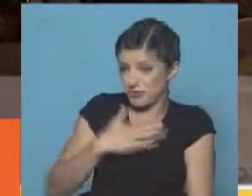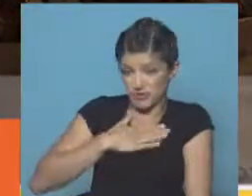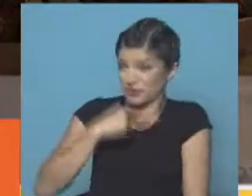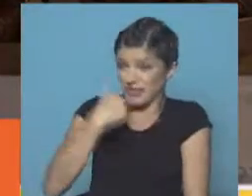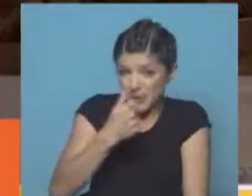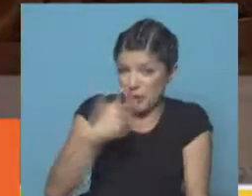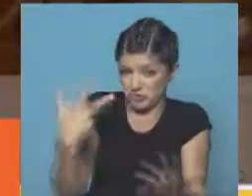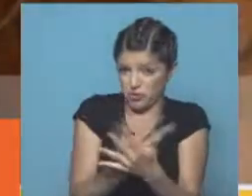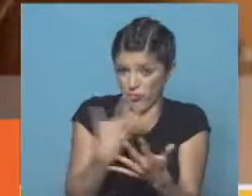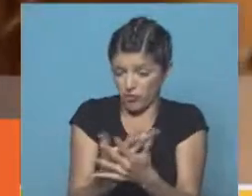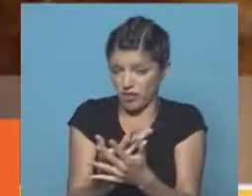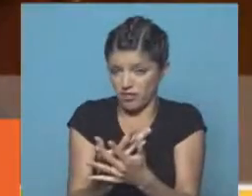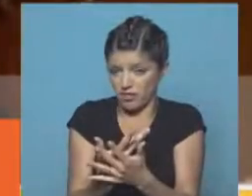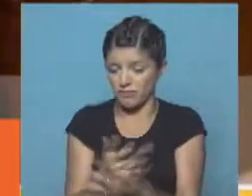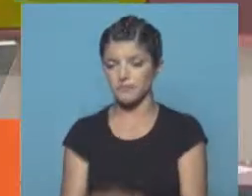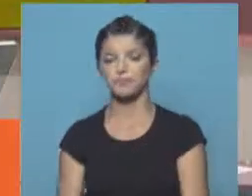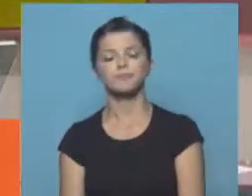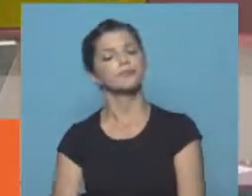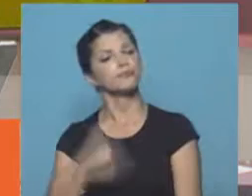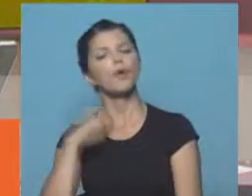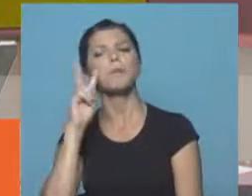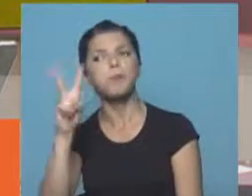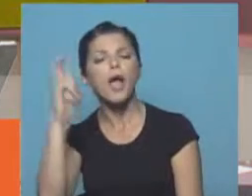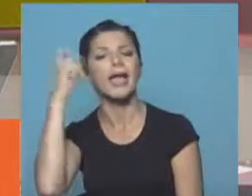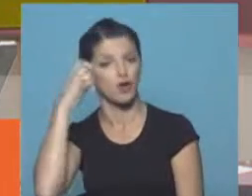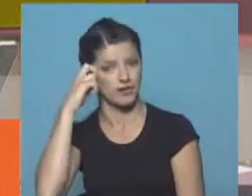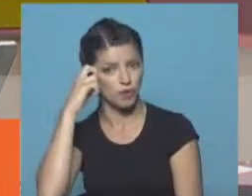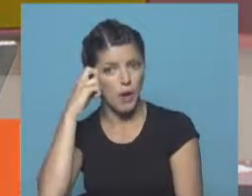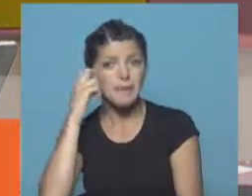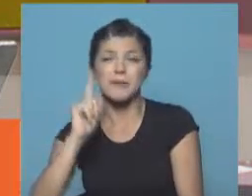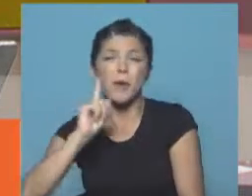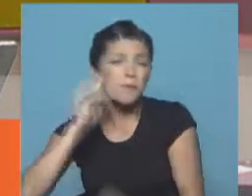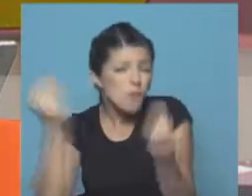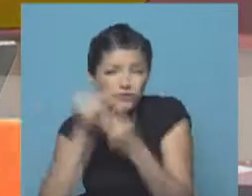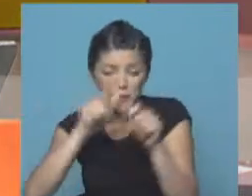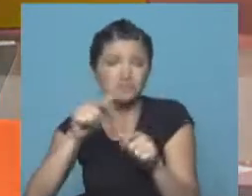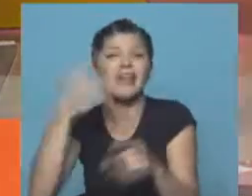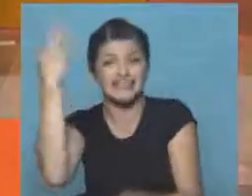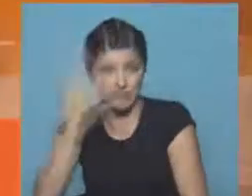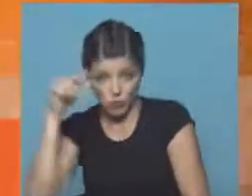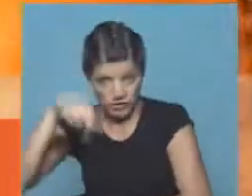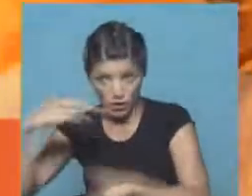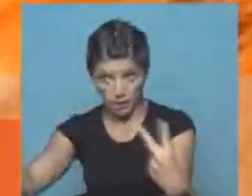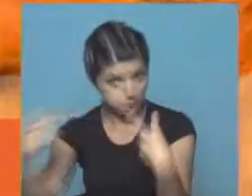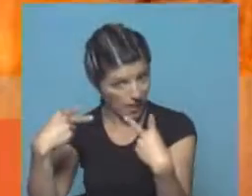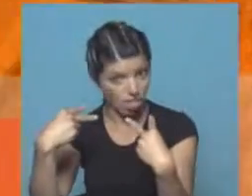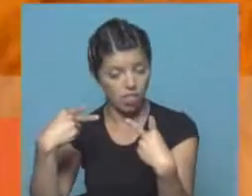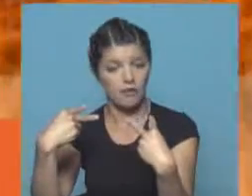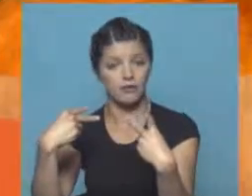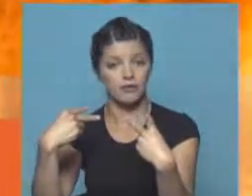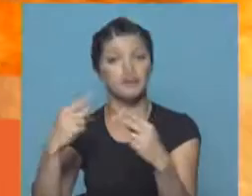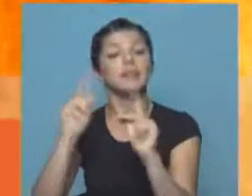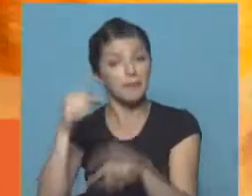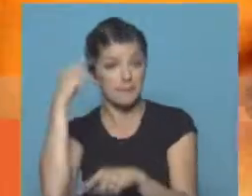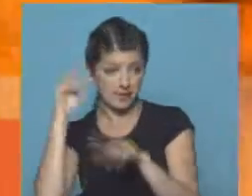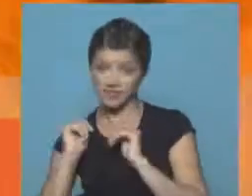ahora es un muy fuerte reclamo, como vemos, no solo en el Congreso, sino seguramente miles, millones de personas, muchas que nos están viendo en este momento en todo el país, coinciden